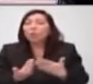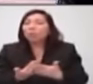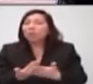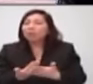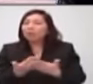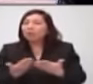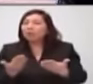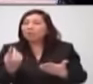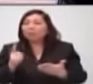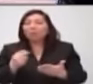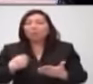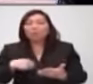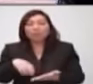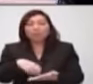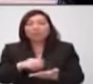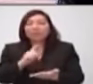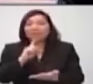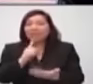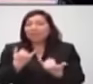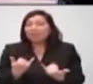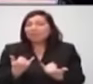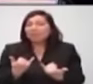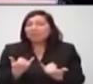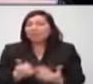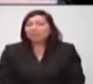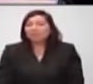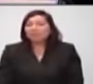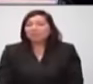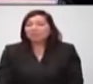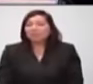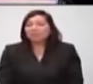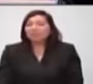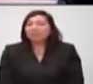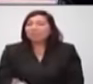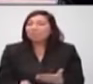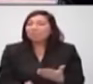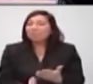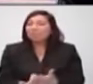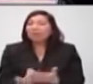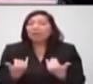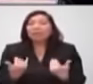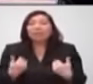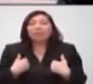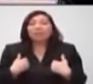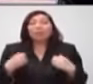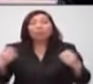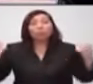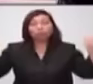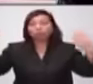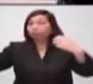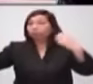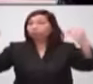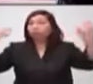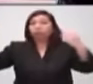connotación para nuestra ciudad. Esto va a ser con sistemas modernos y va a tener una iluminación. Ustedes pueden